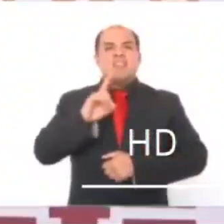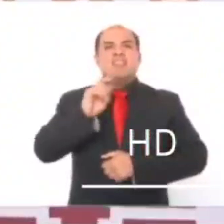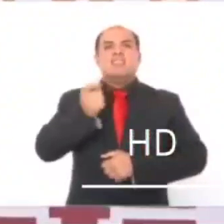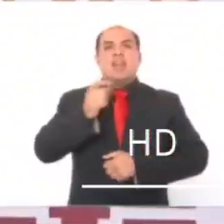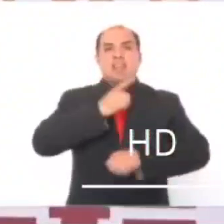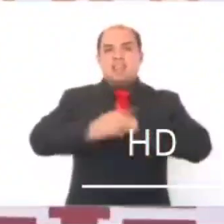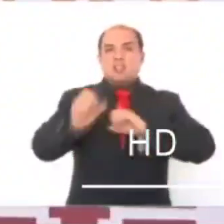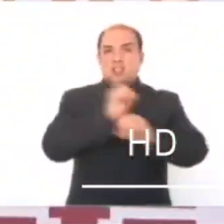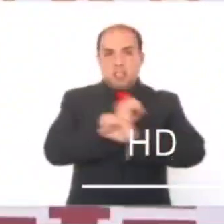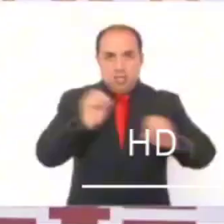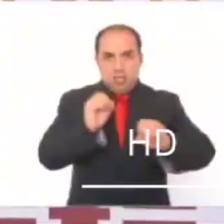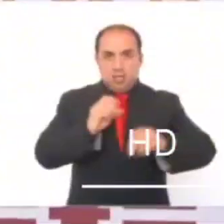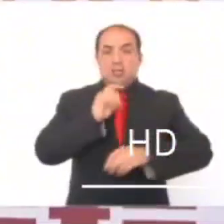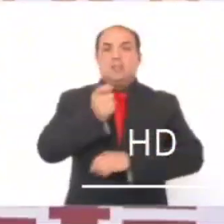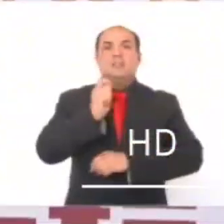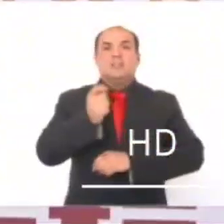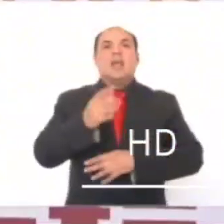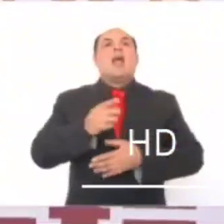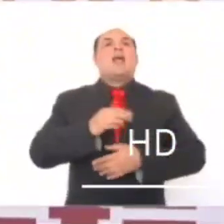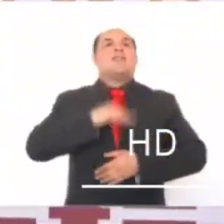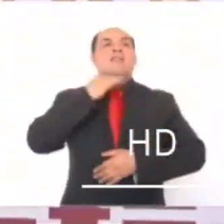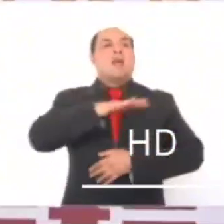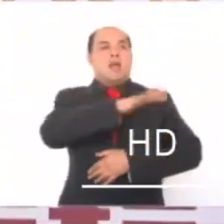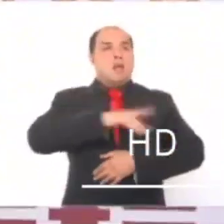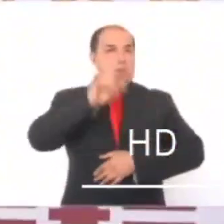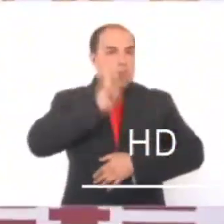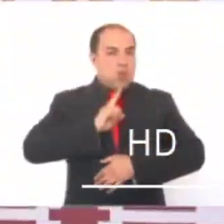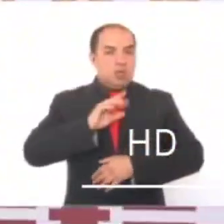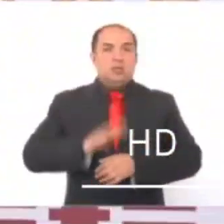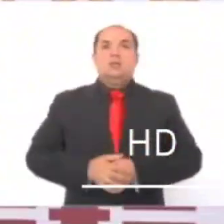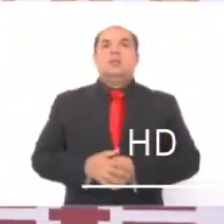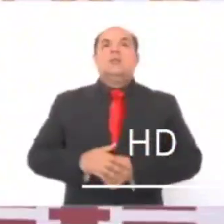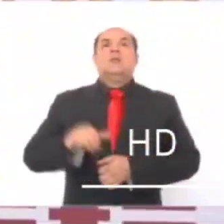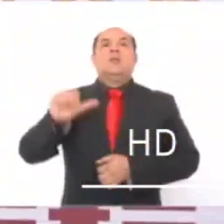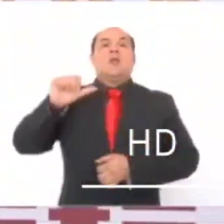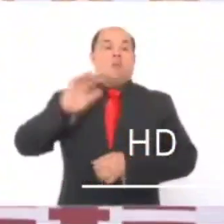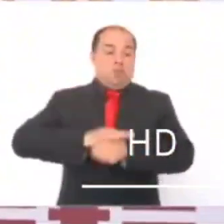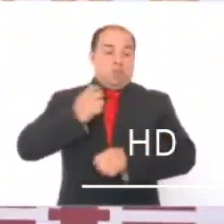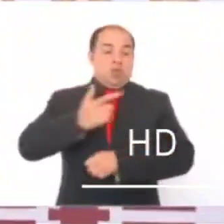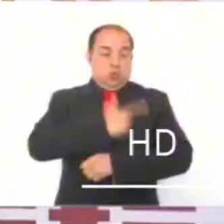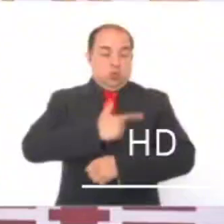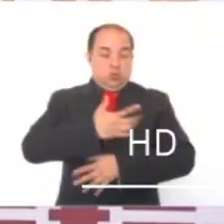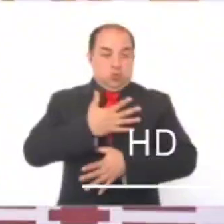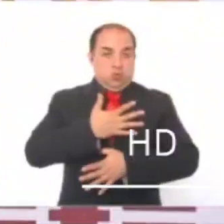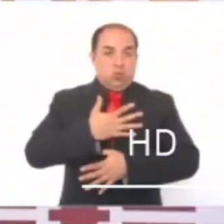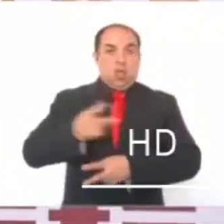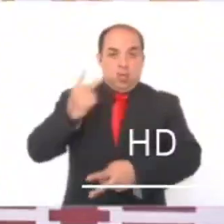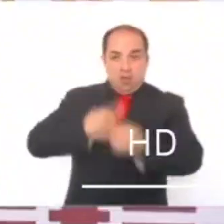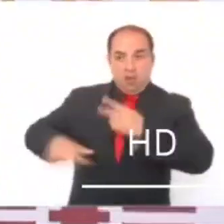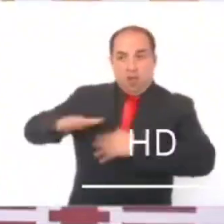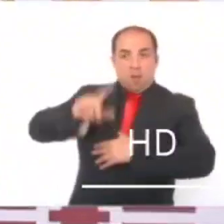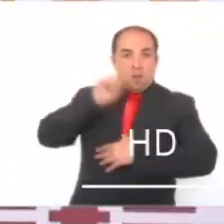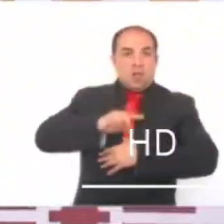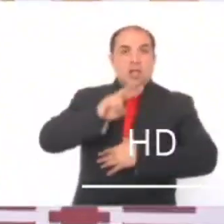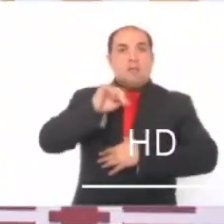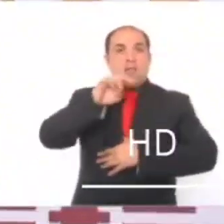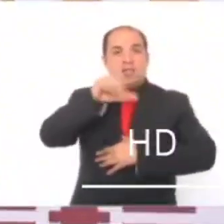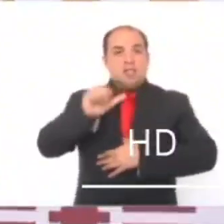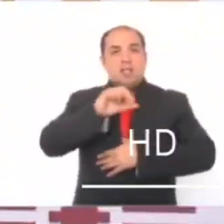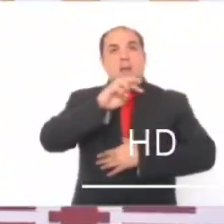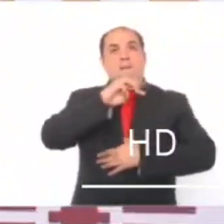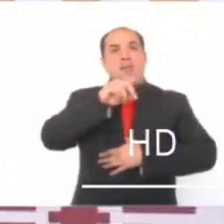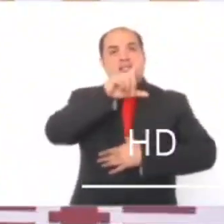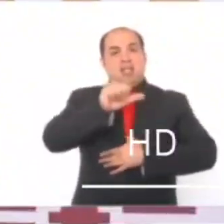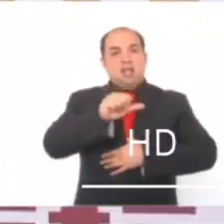dañe. Eso es la dignidad de las mujeres. Por eso me da mucho gusto que estén aquí las mujeres, Valentina,